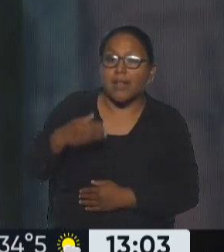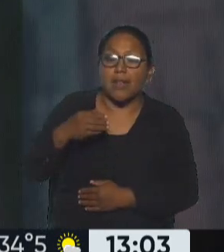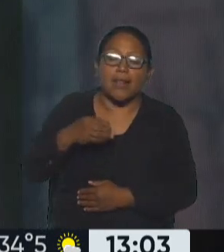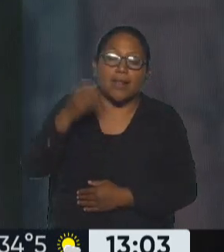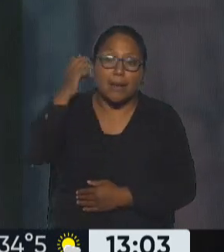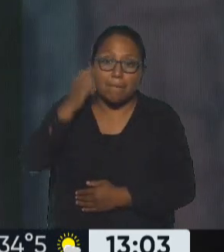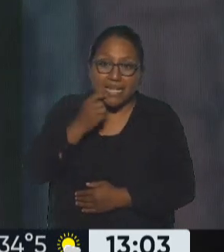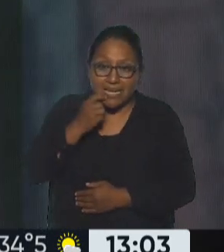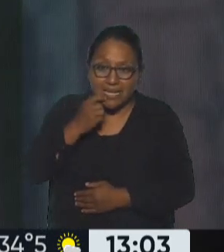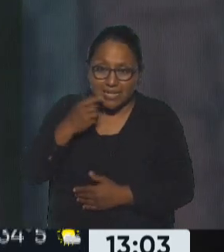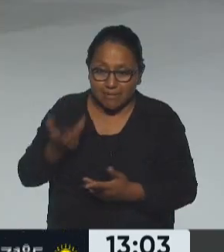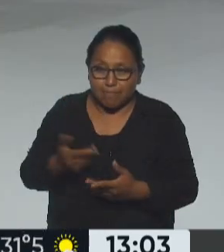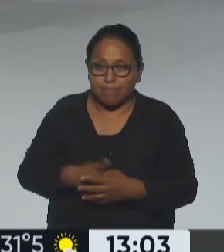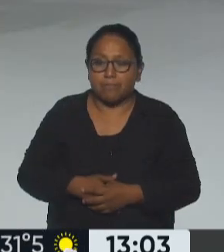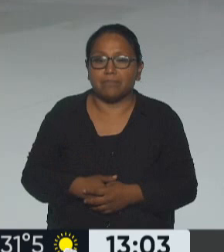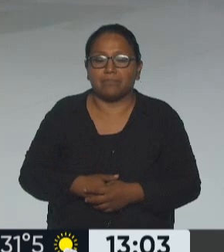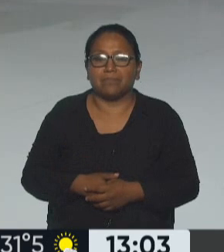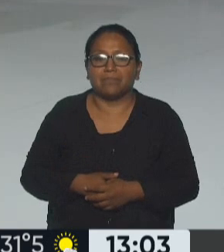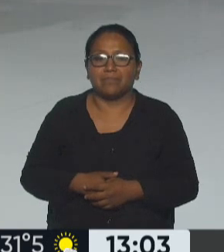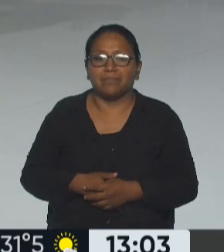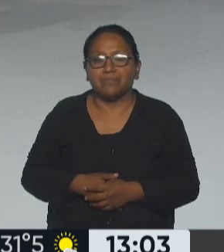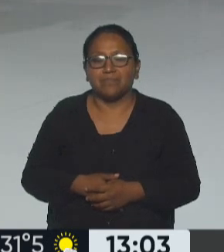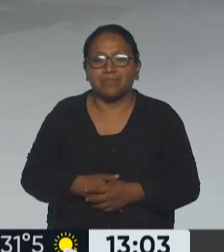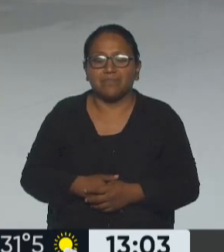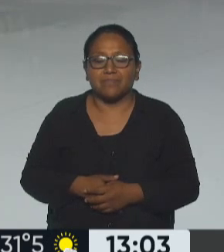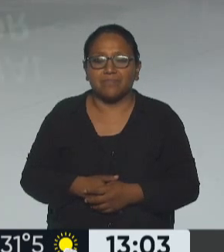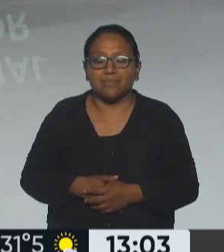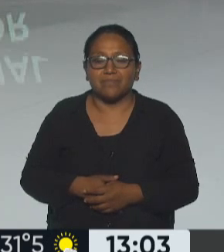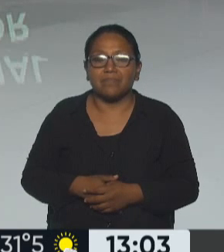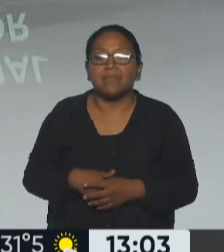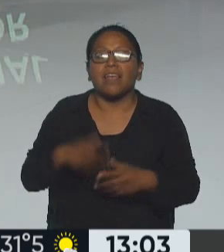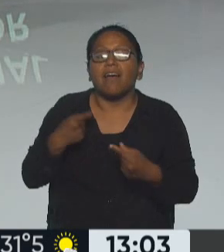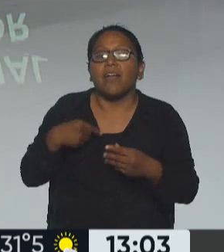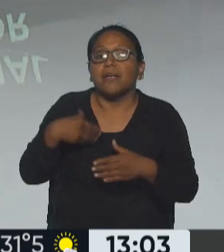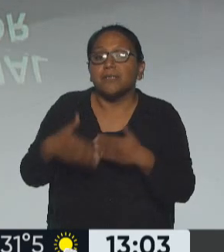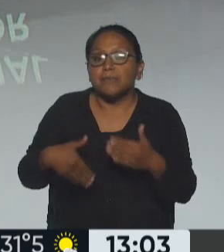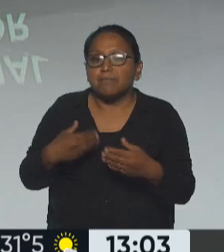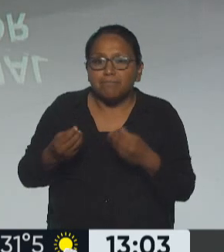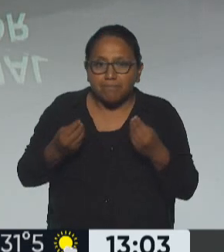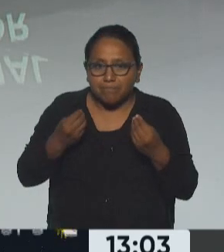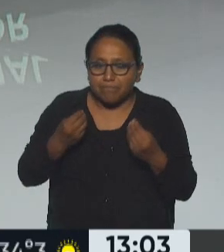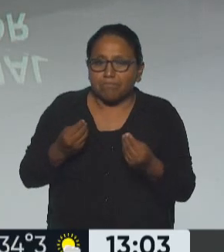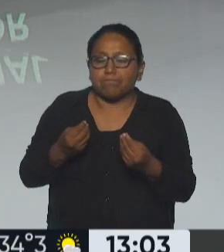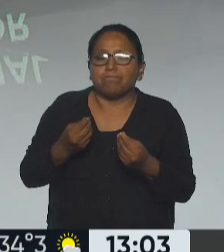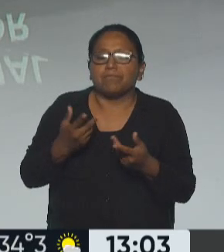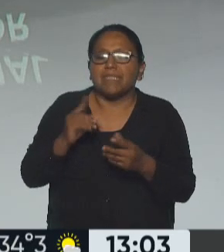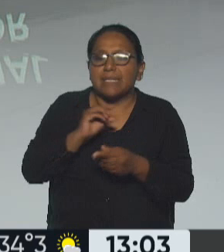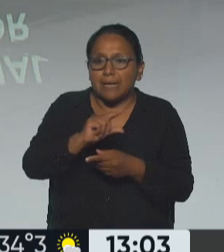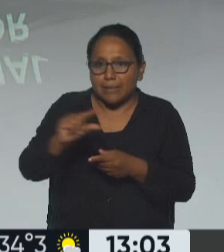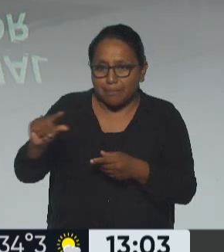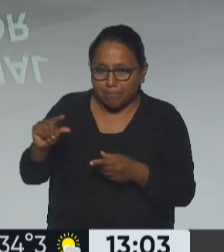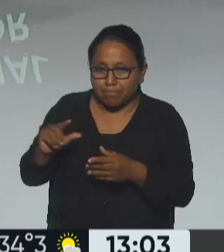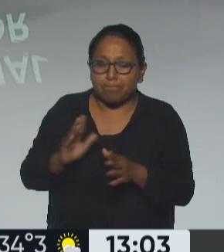menem ese fondo del conurbano ahora vamos a avanzar Sobre qué es lo que significa este reparto